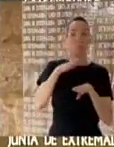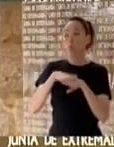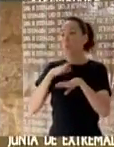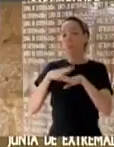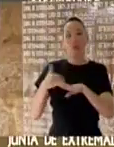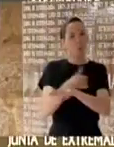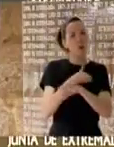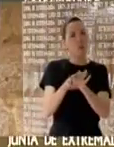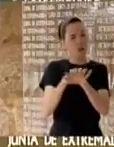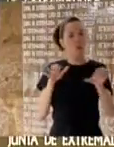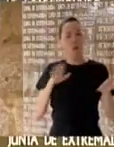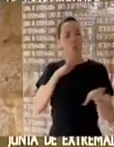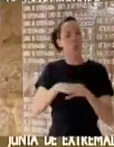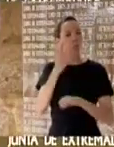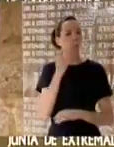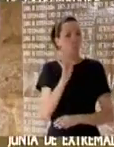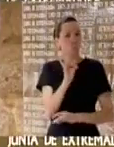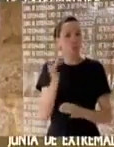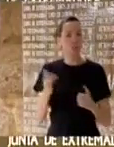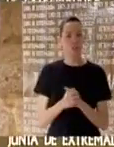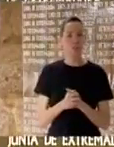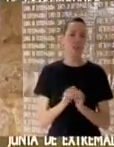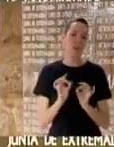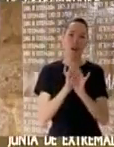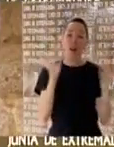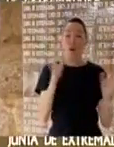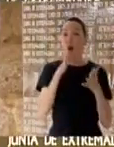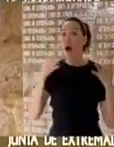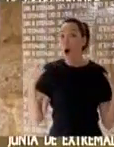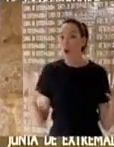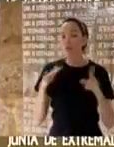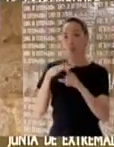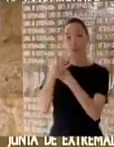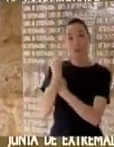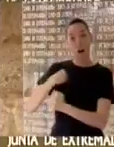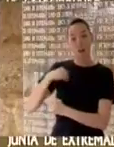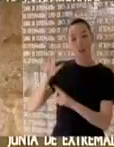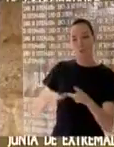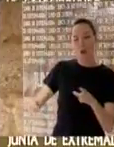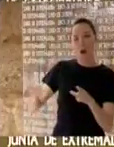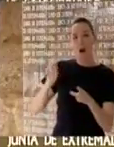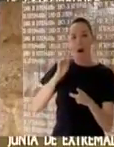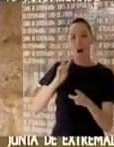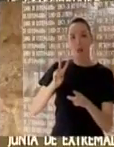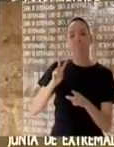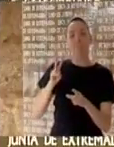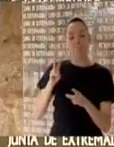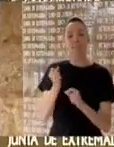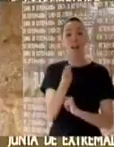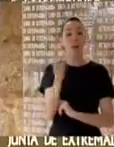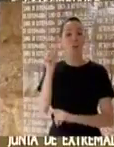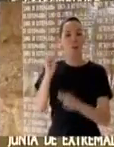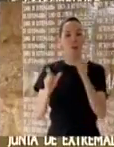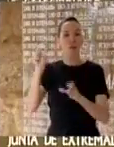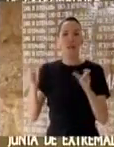ciudadanos. Pero es evidente que en este caso estamos encontrando a personas que lo que están haciendo es valerse de esas